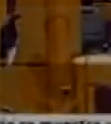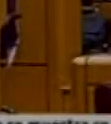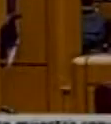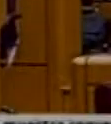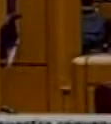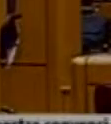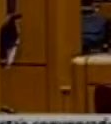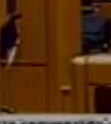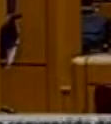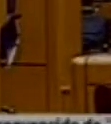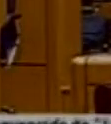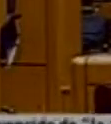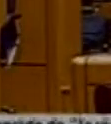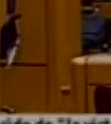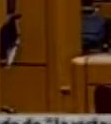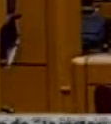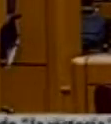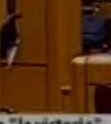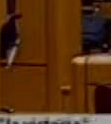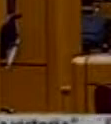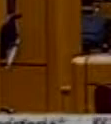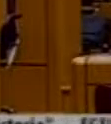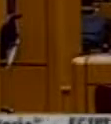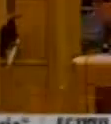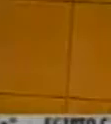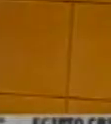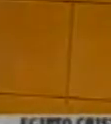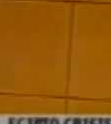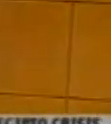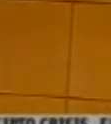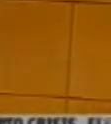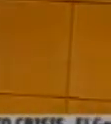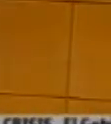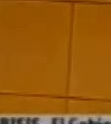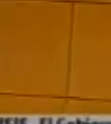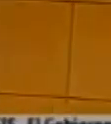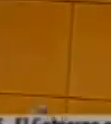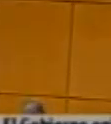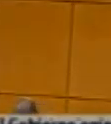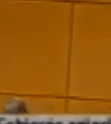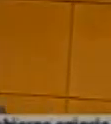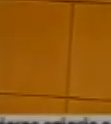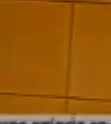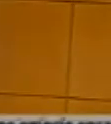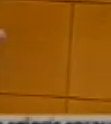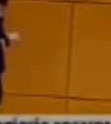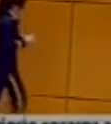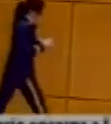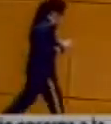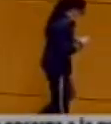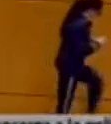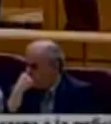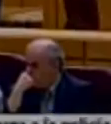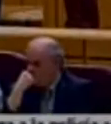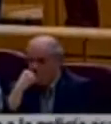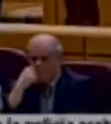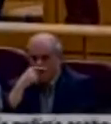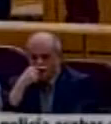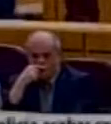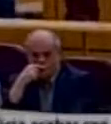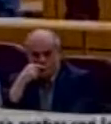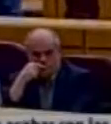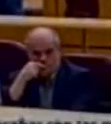Gracias, señor Coscubiela. Señor Yuste. Duras críticas de Joan Coscubiela a Rajoy, del que ha dicho ha actuado